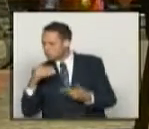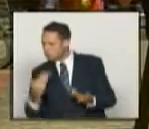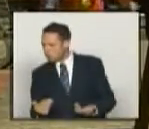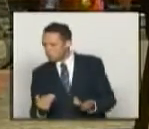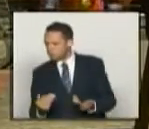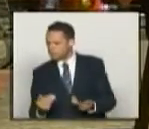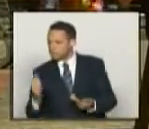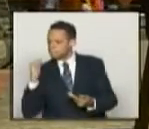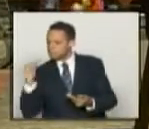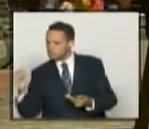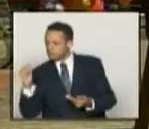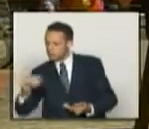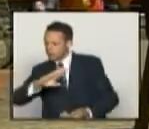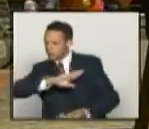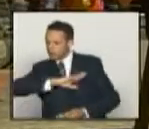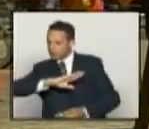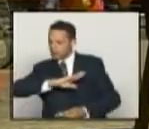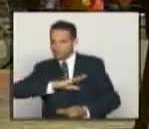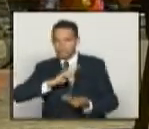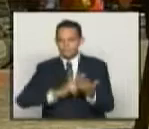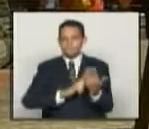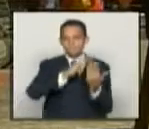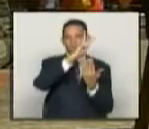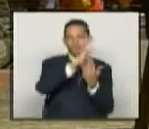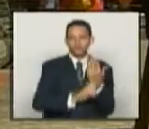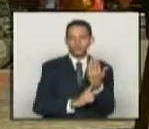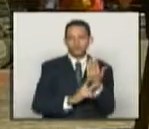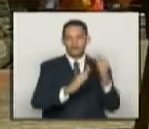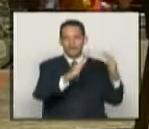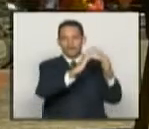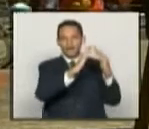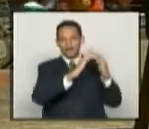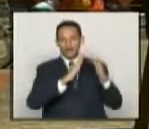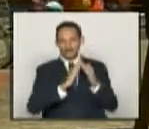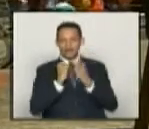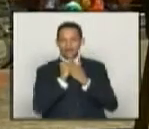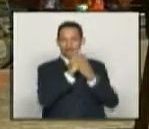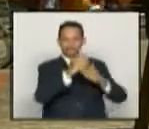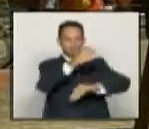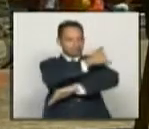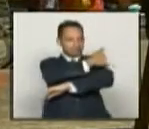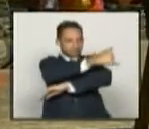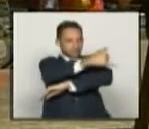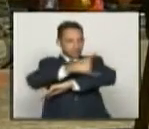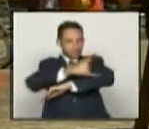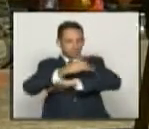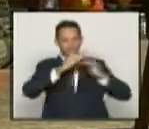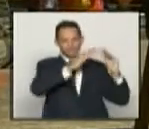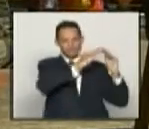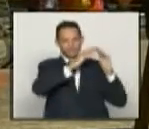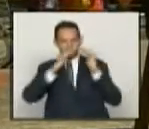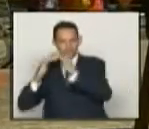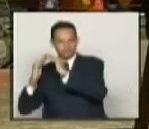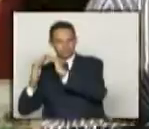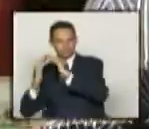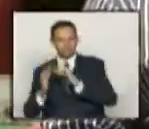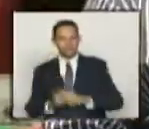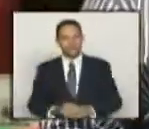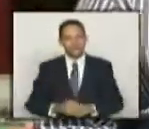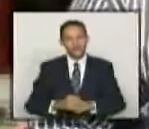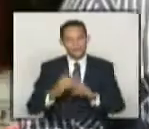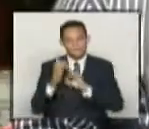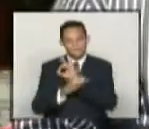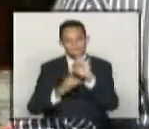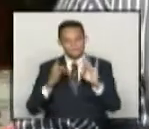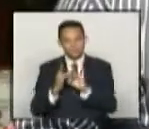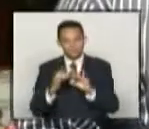están sus planes, si tiene vivienda gratis y cómo está con las viviendas VIPA. Bueno, desafortunadamente esos